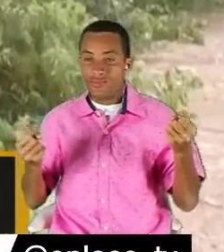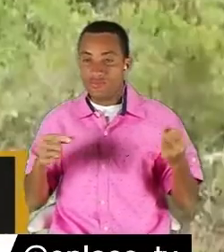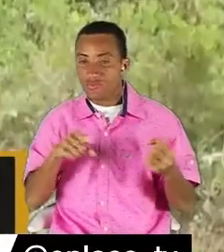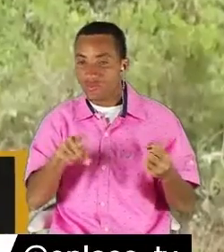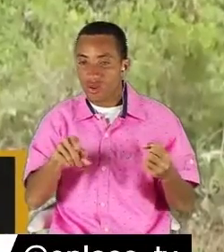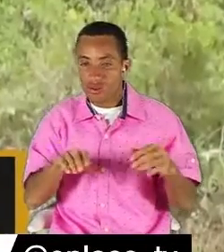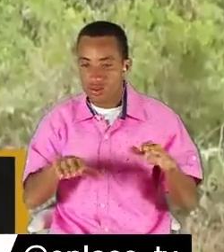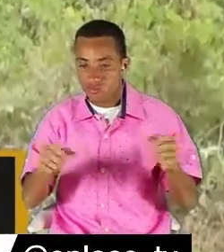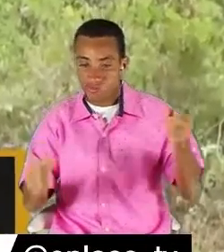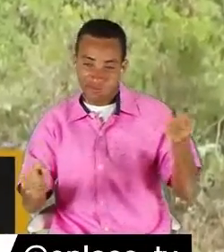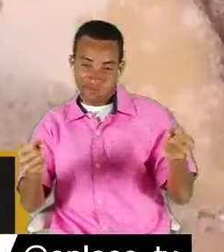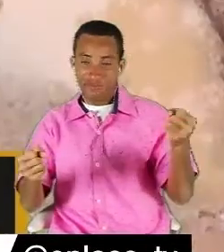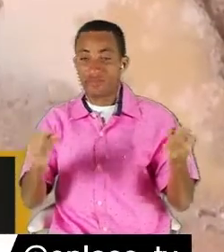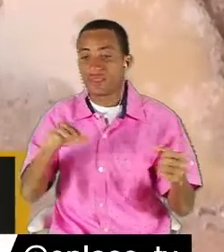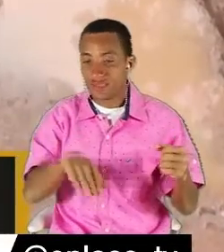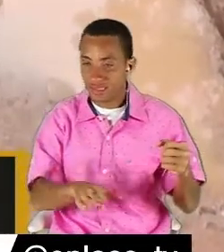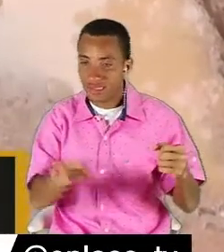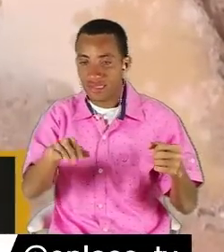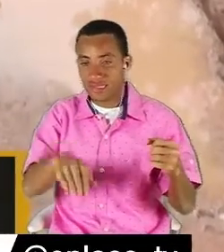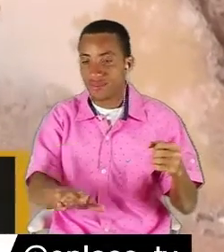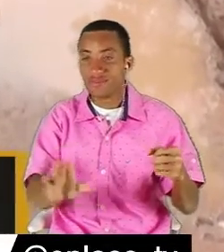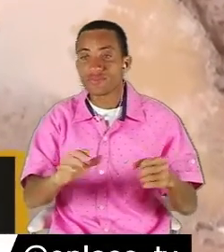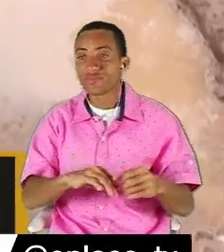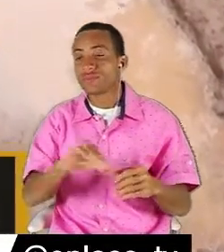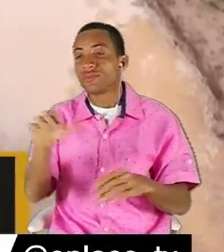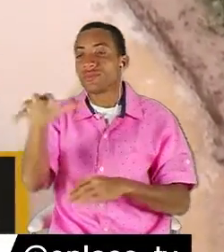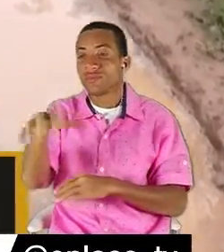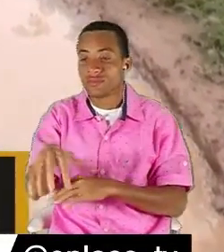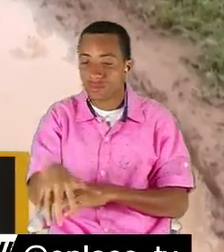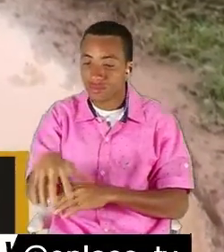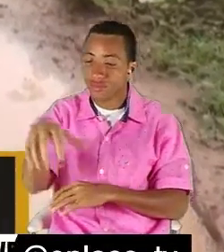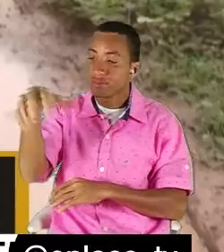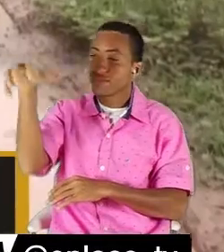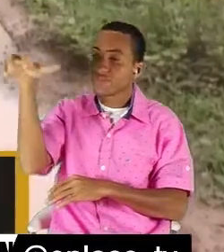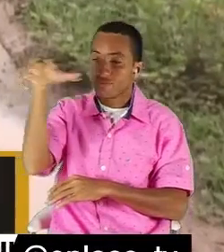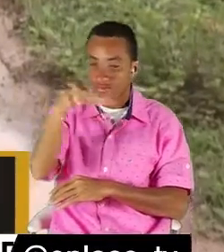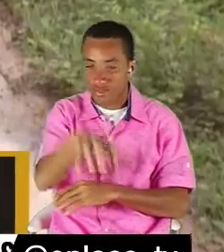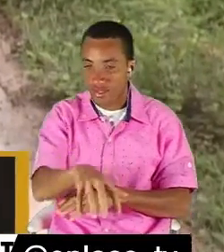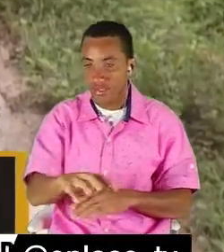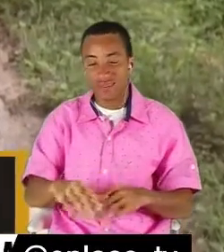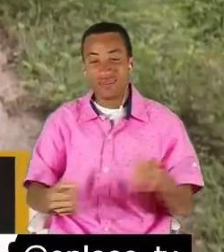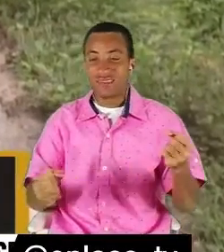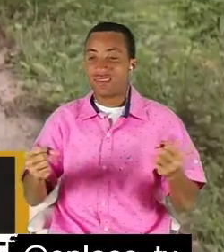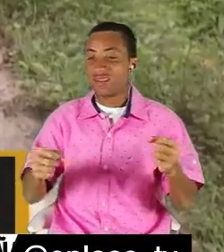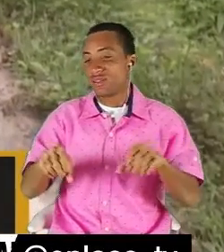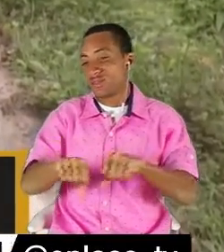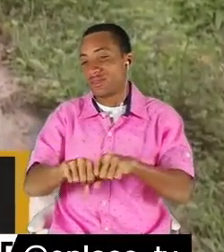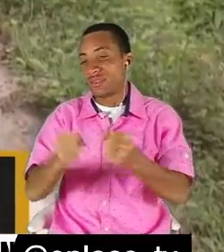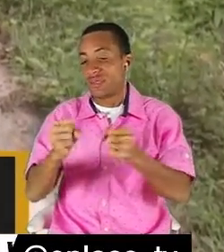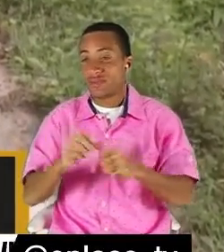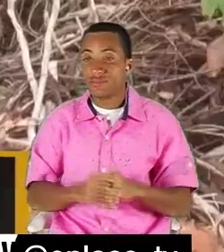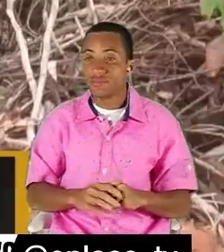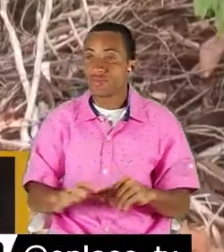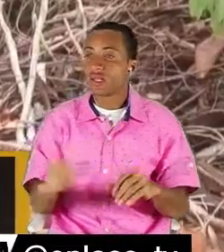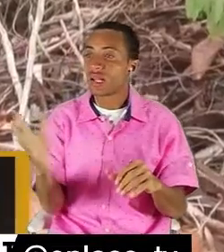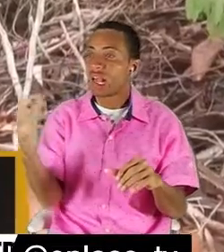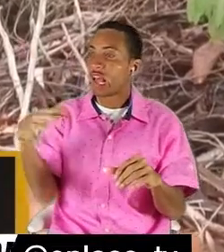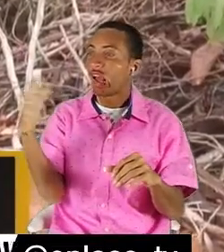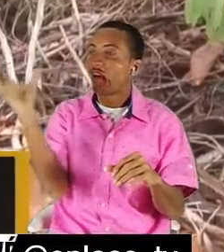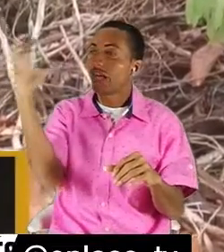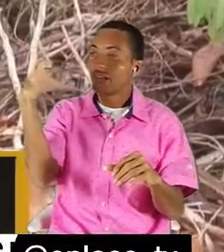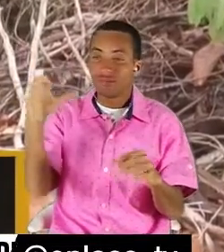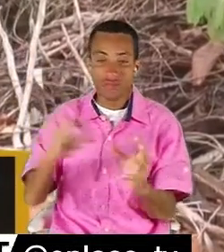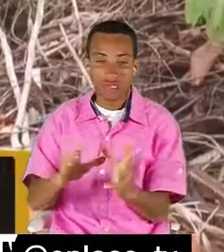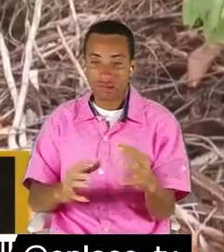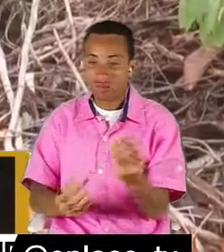con las máquinas esas, las grúas. A este flagelo no son exentos los casos de violación que se han presentado. El monte es encubridor de hechos como